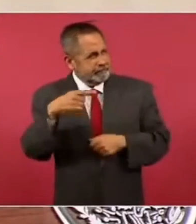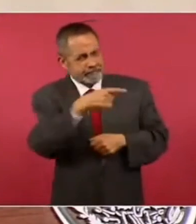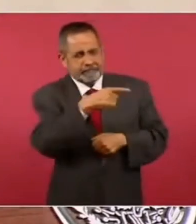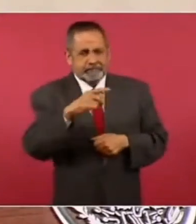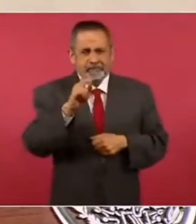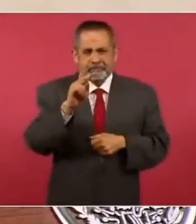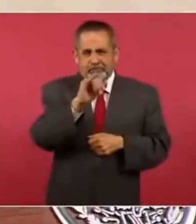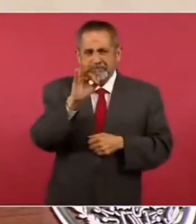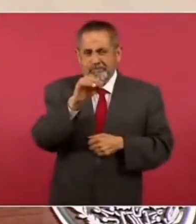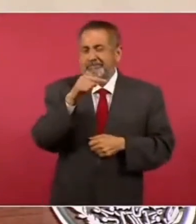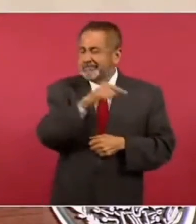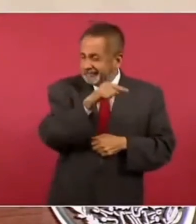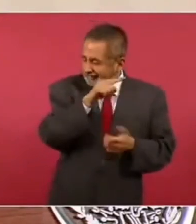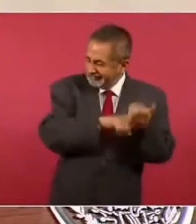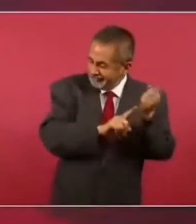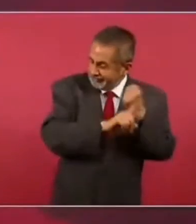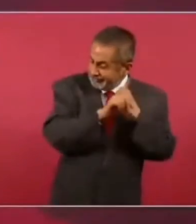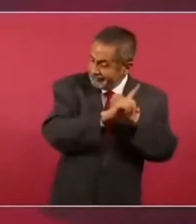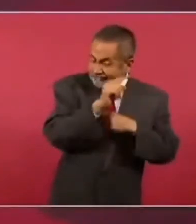hay un problema.